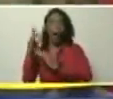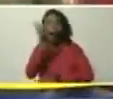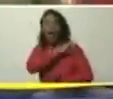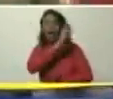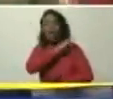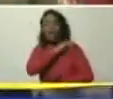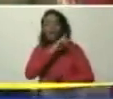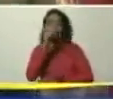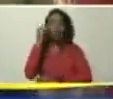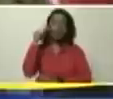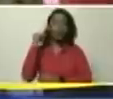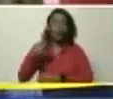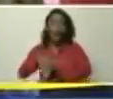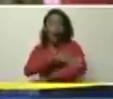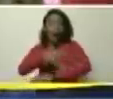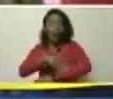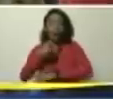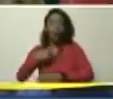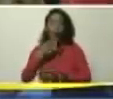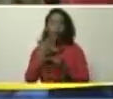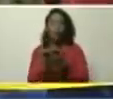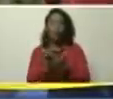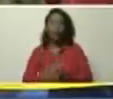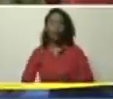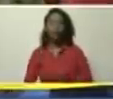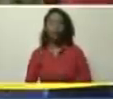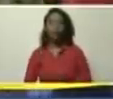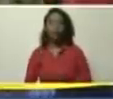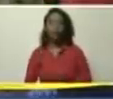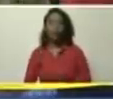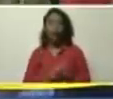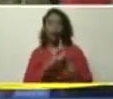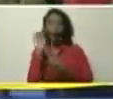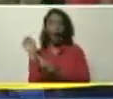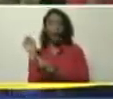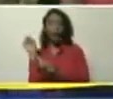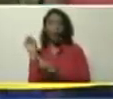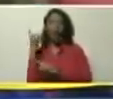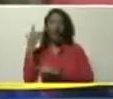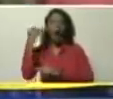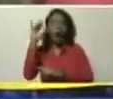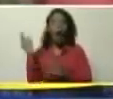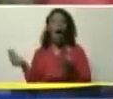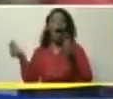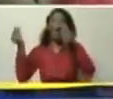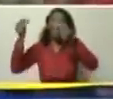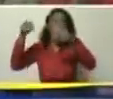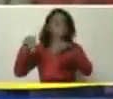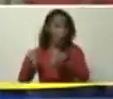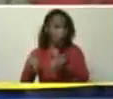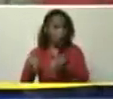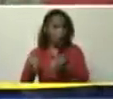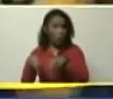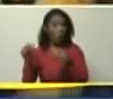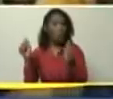calle, pido a aquellos que estén de acuerdo